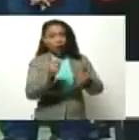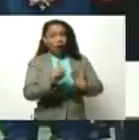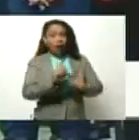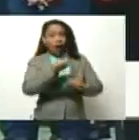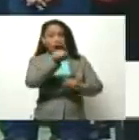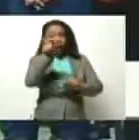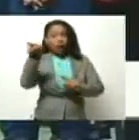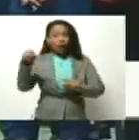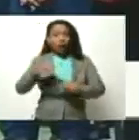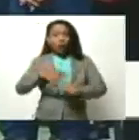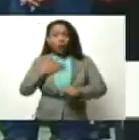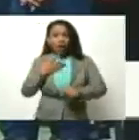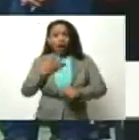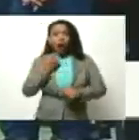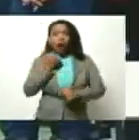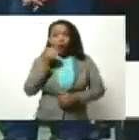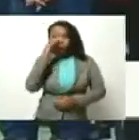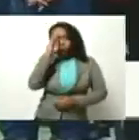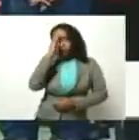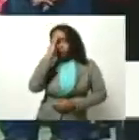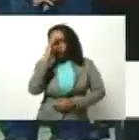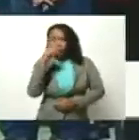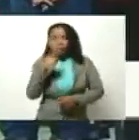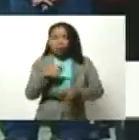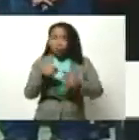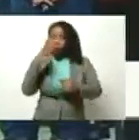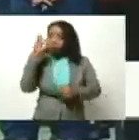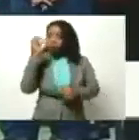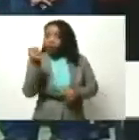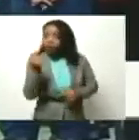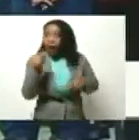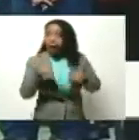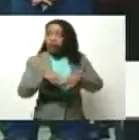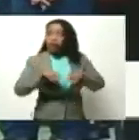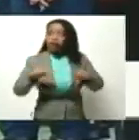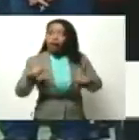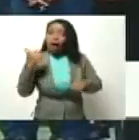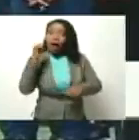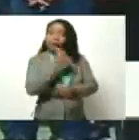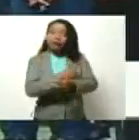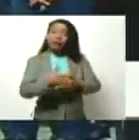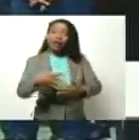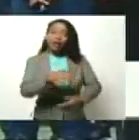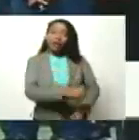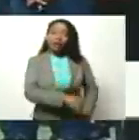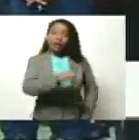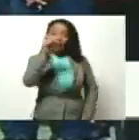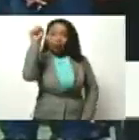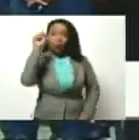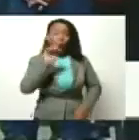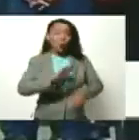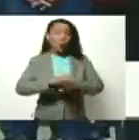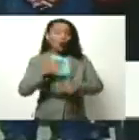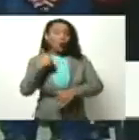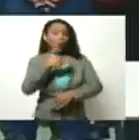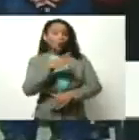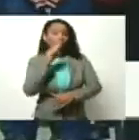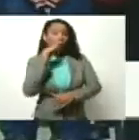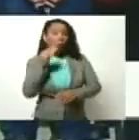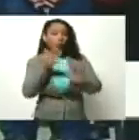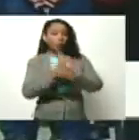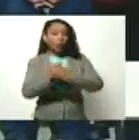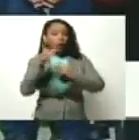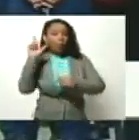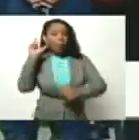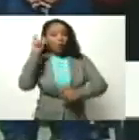que podían estar dudosos pero que entienden Esta es una tierra que lleva sangre el Libertadores porque cuando hablamos de guárico